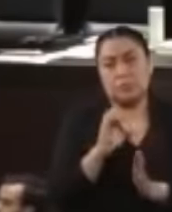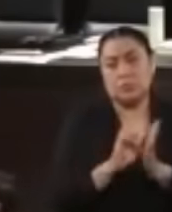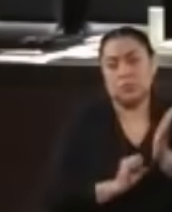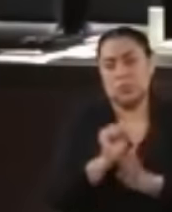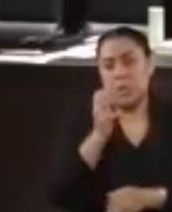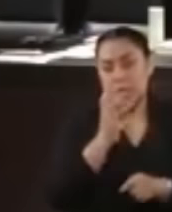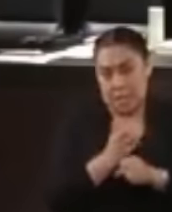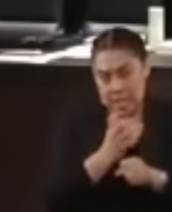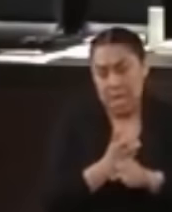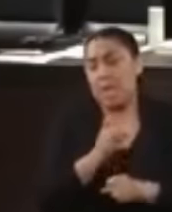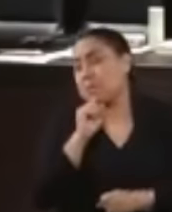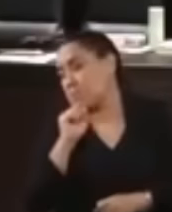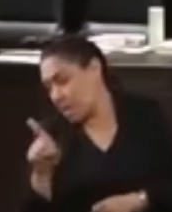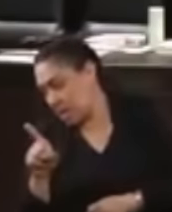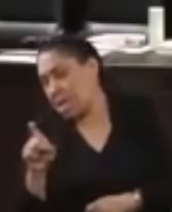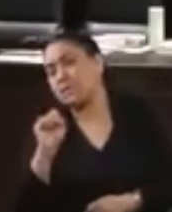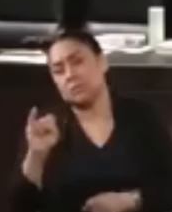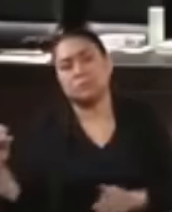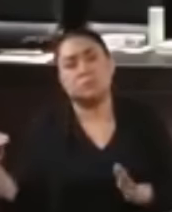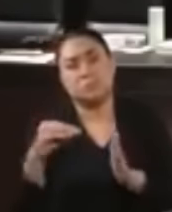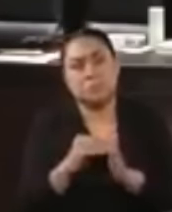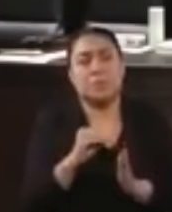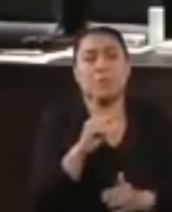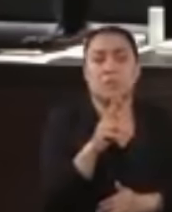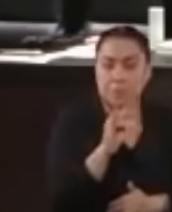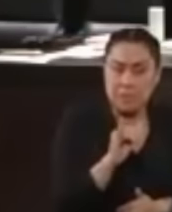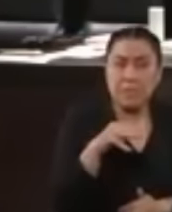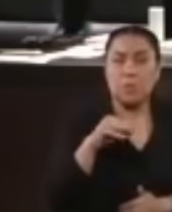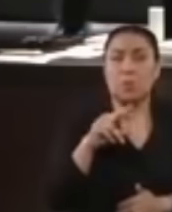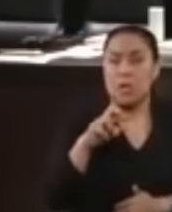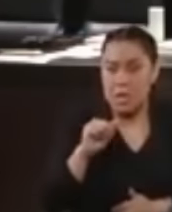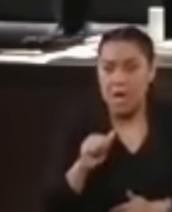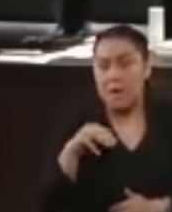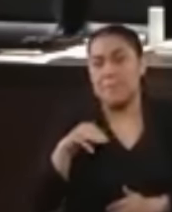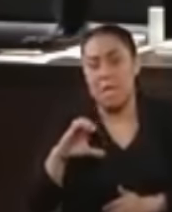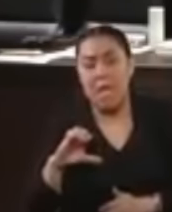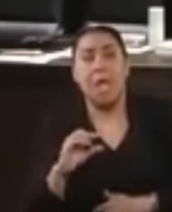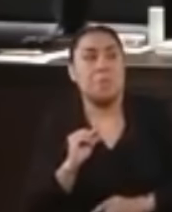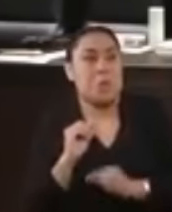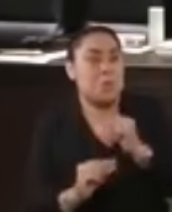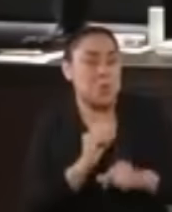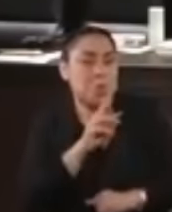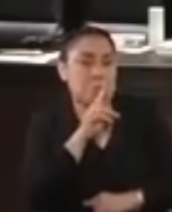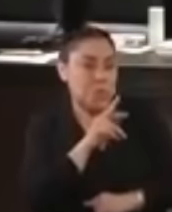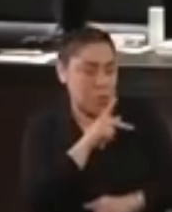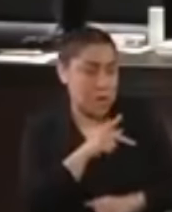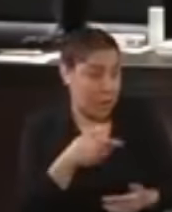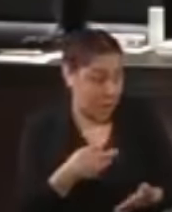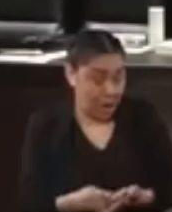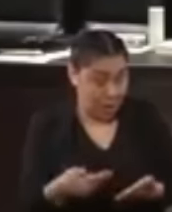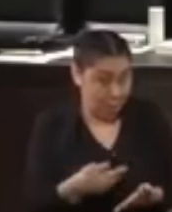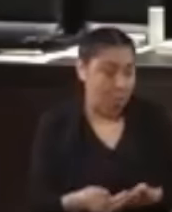ahí se sumó el PRI, Morena, MC y avanzamos. Por eso ahora